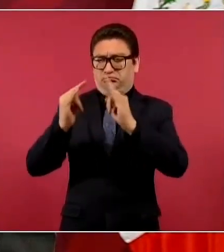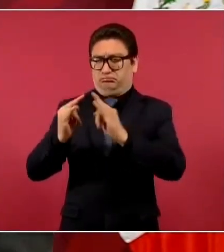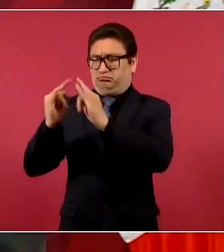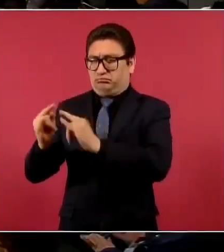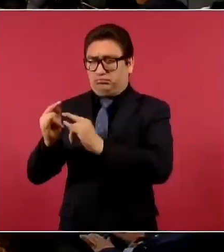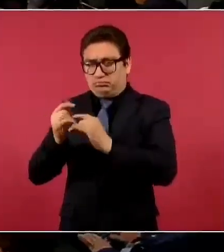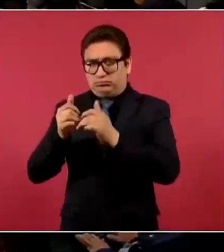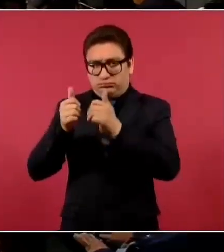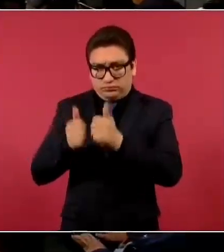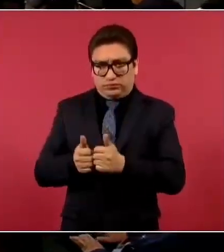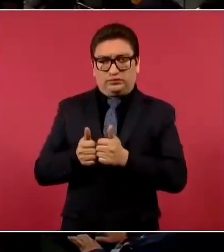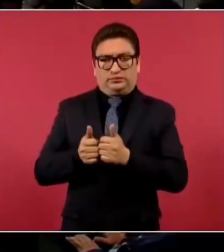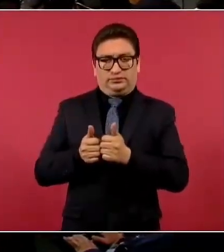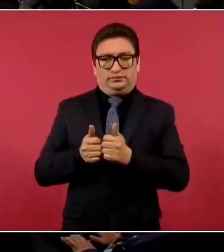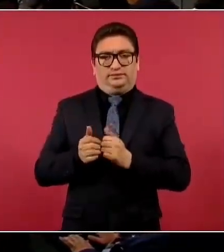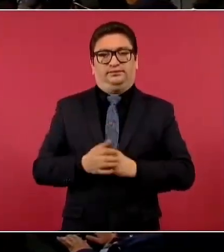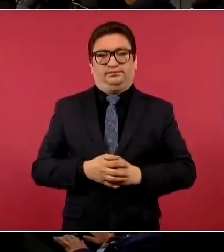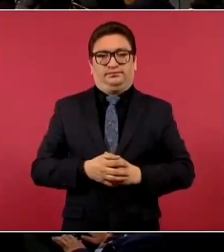Ya